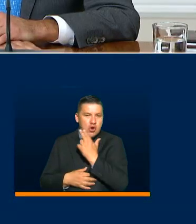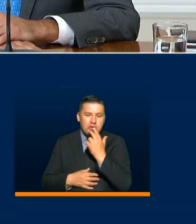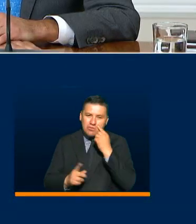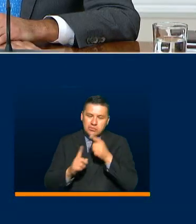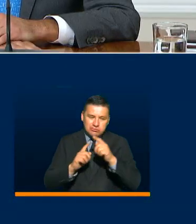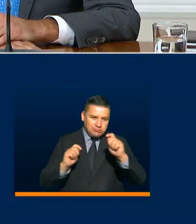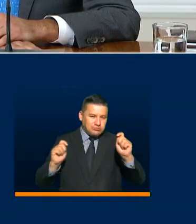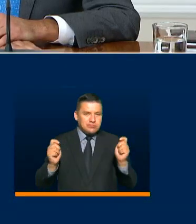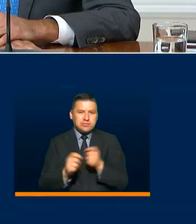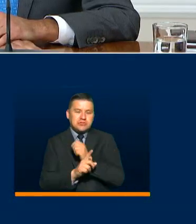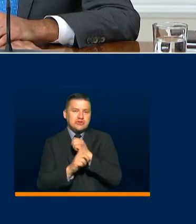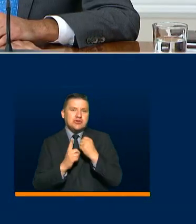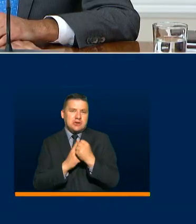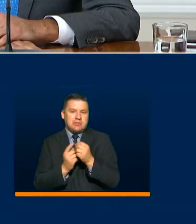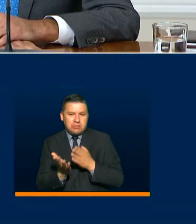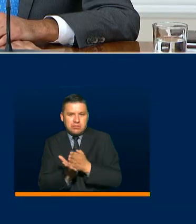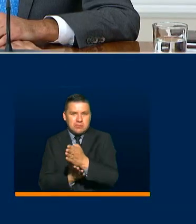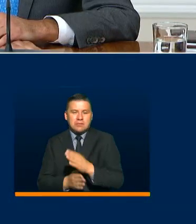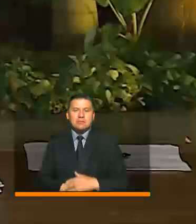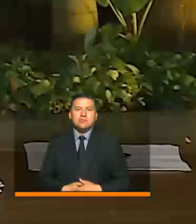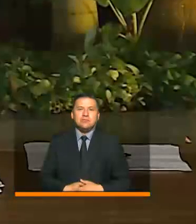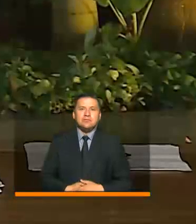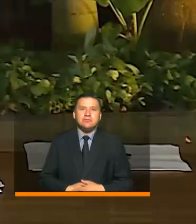esta transformación social sostenible.